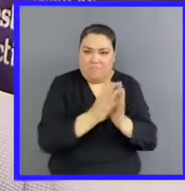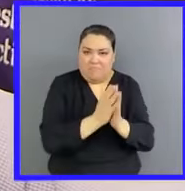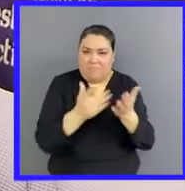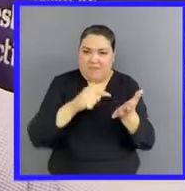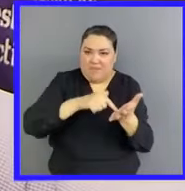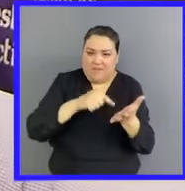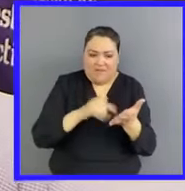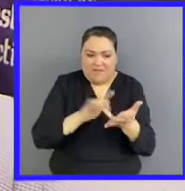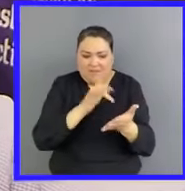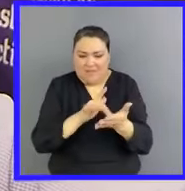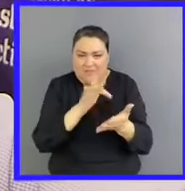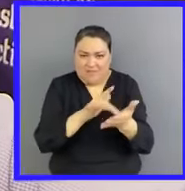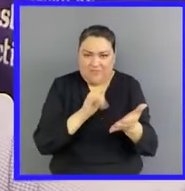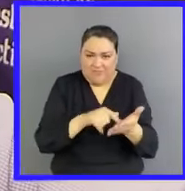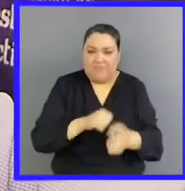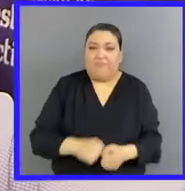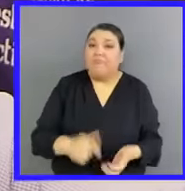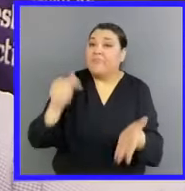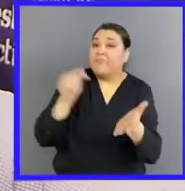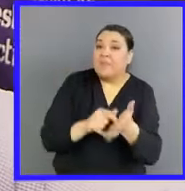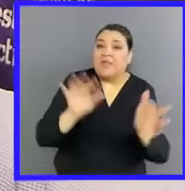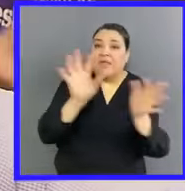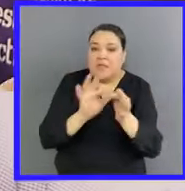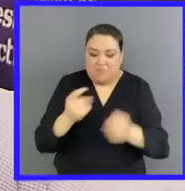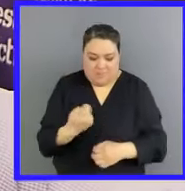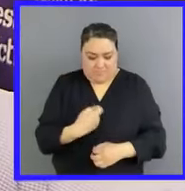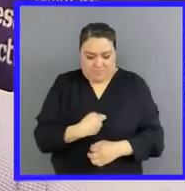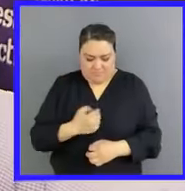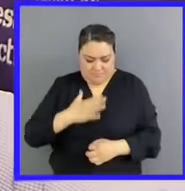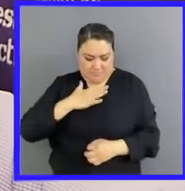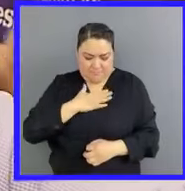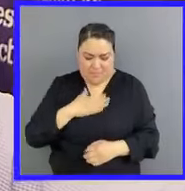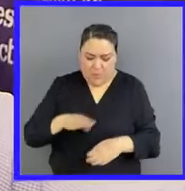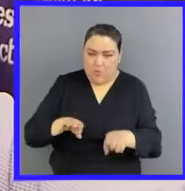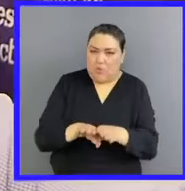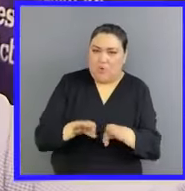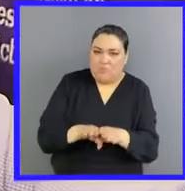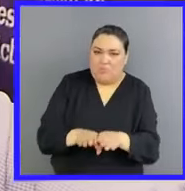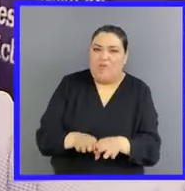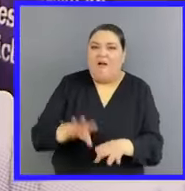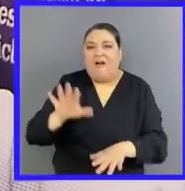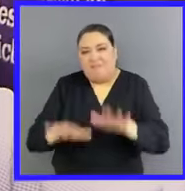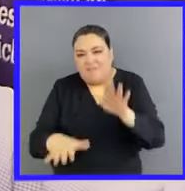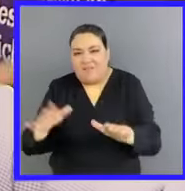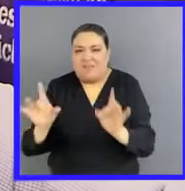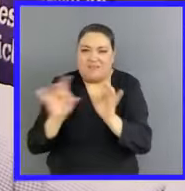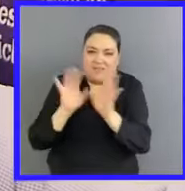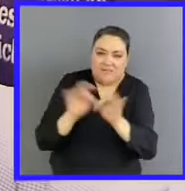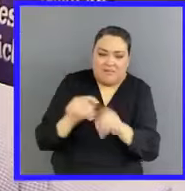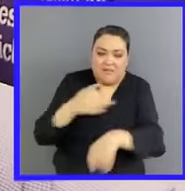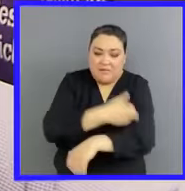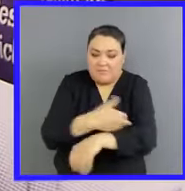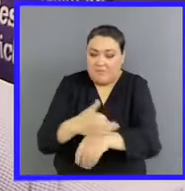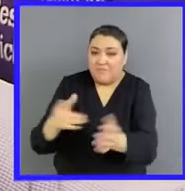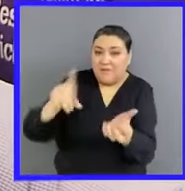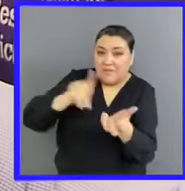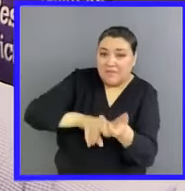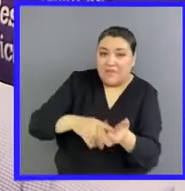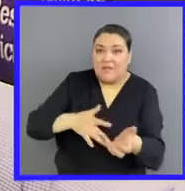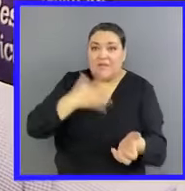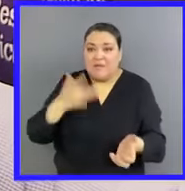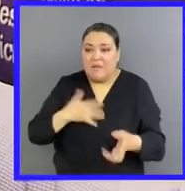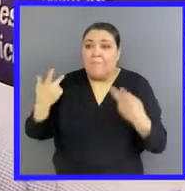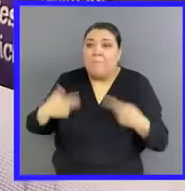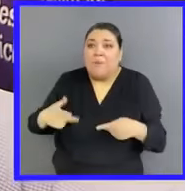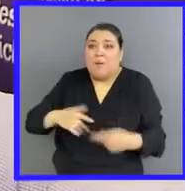mucho sobre nuestra esencia eterna a pesar de estar en cuerpos mortales. Entonces ayudan a las familias a hablar sobre la pérdida, el duelo, la muerte,